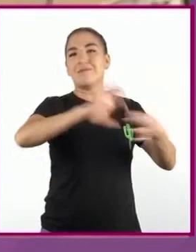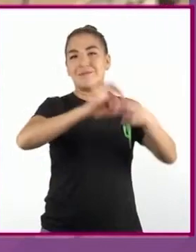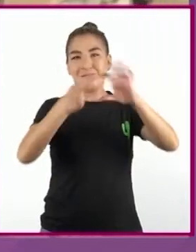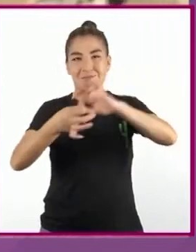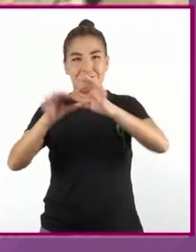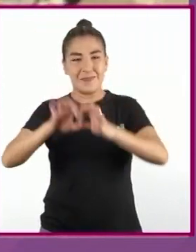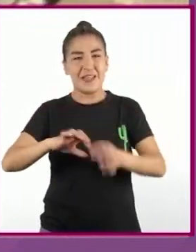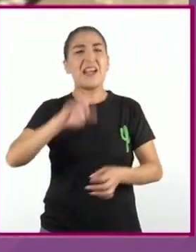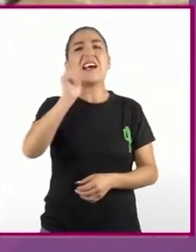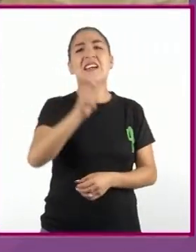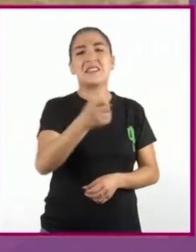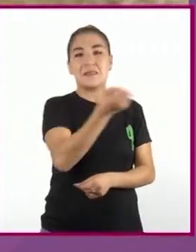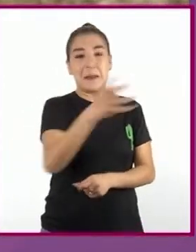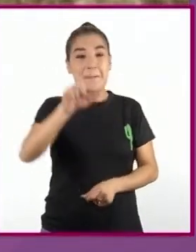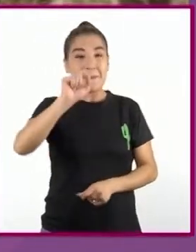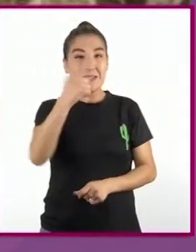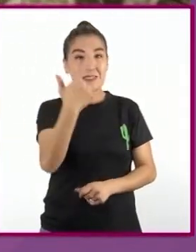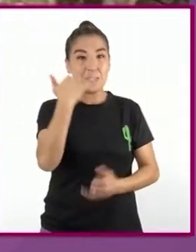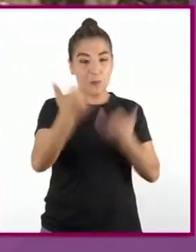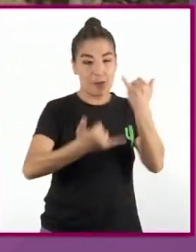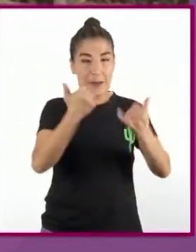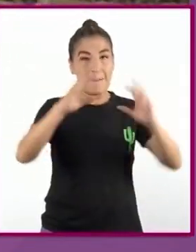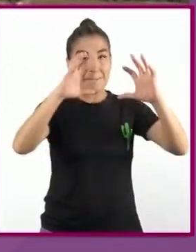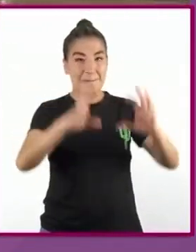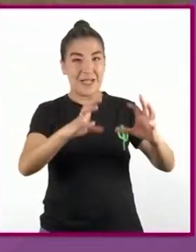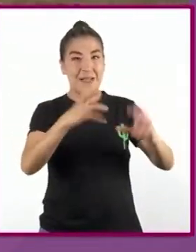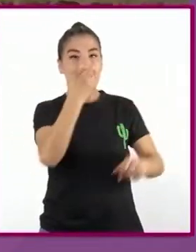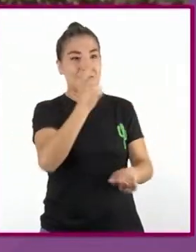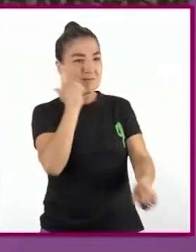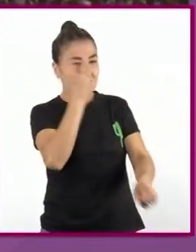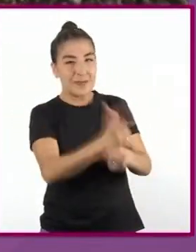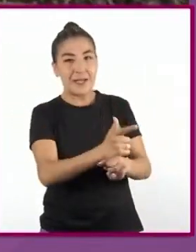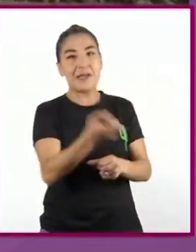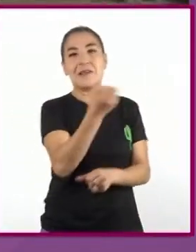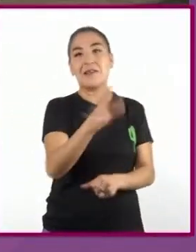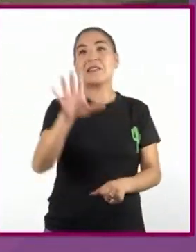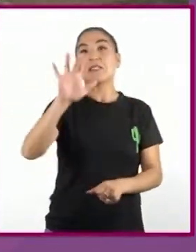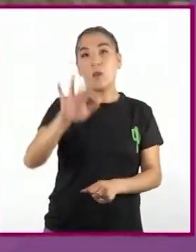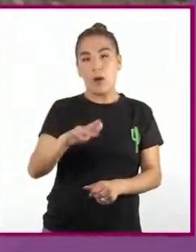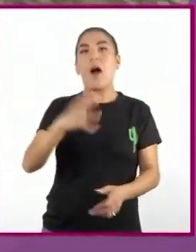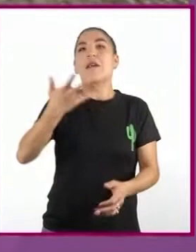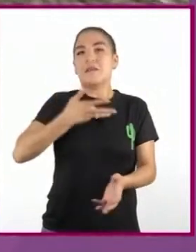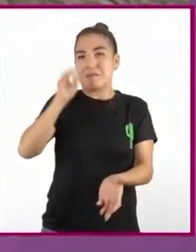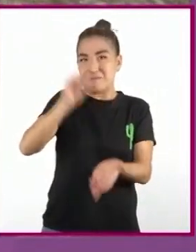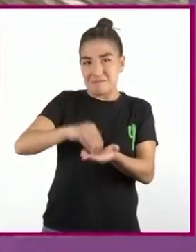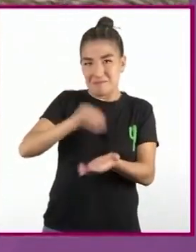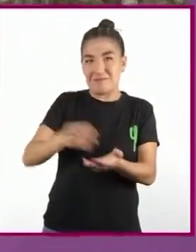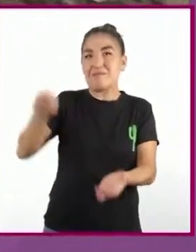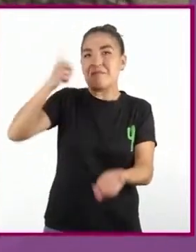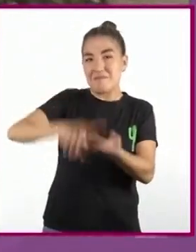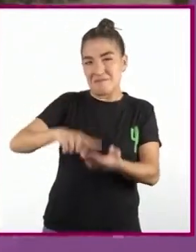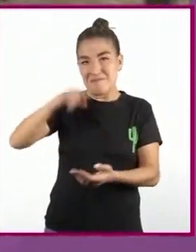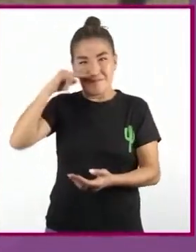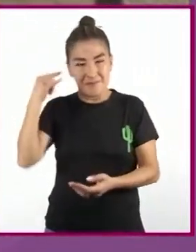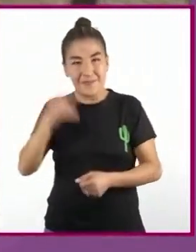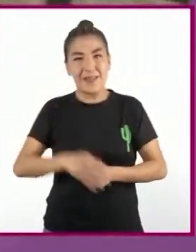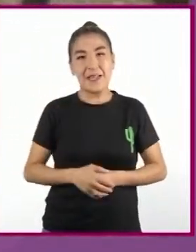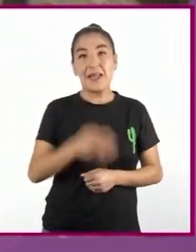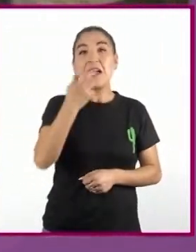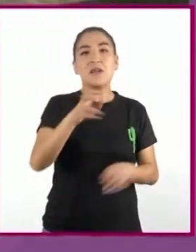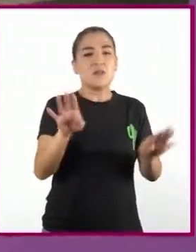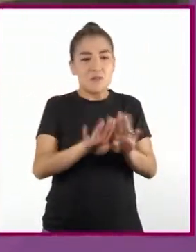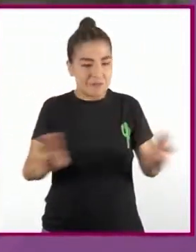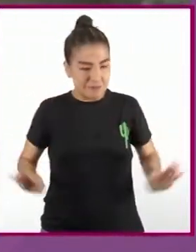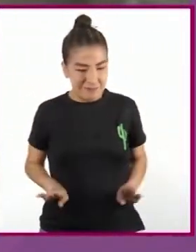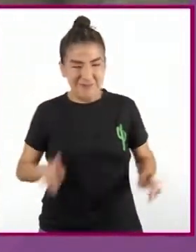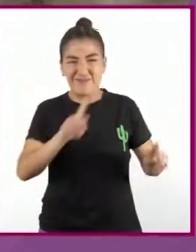no solo por los 27 juegos de pelota encontrados y 50 que se piensan existen, sino por las características únicas que